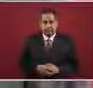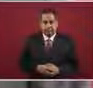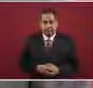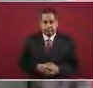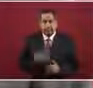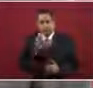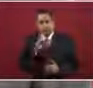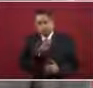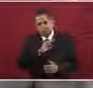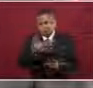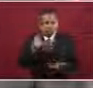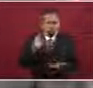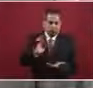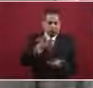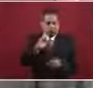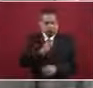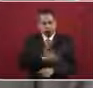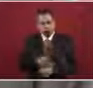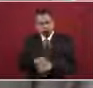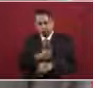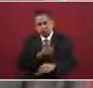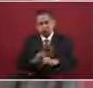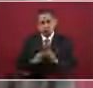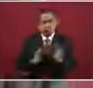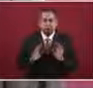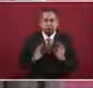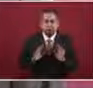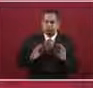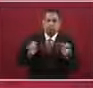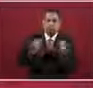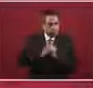Eso se puede resolver sin dejar